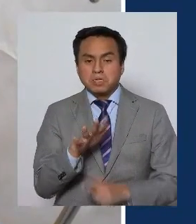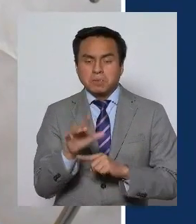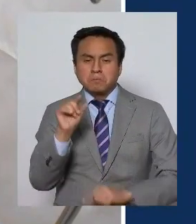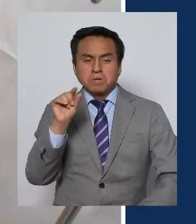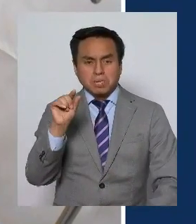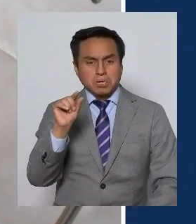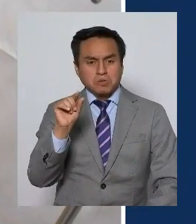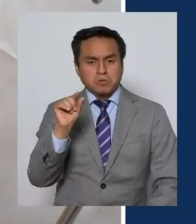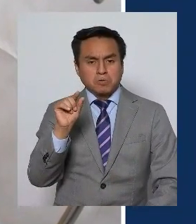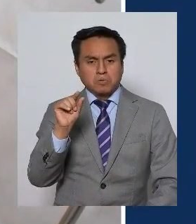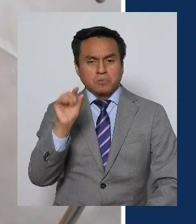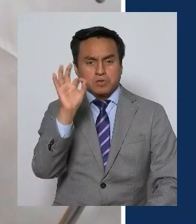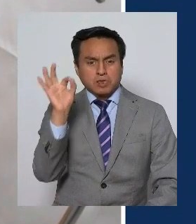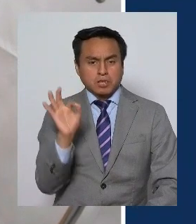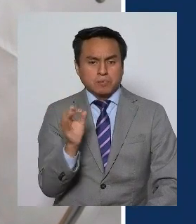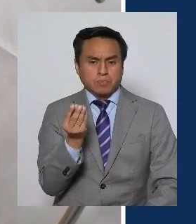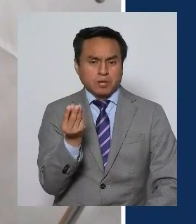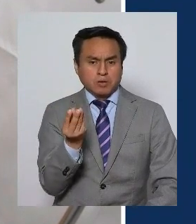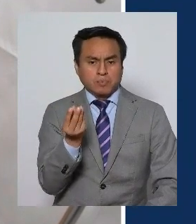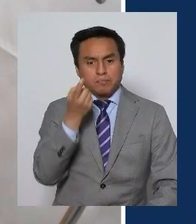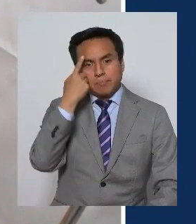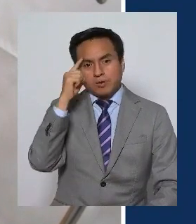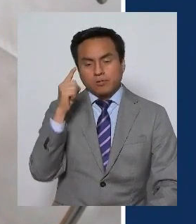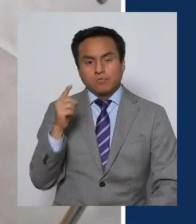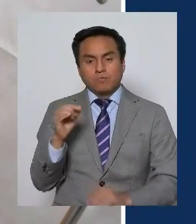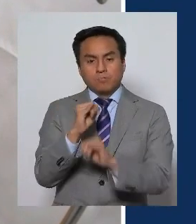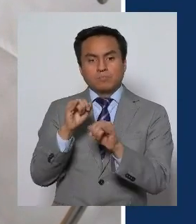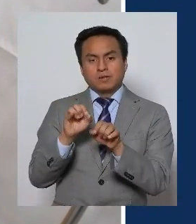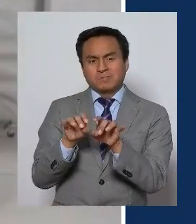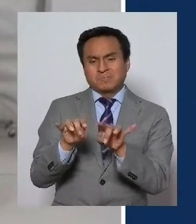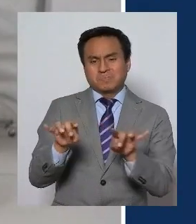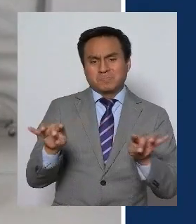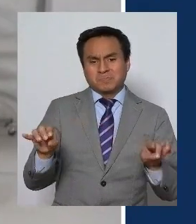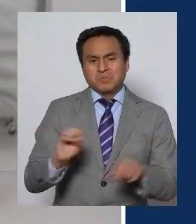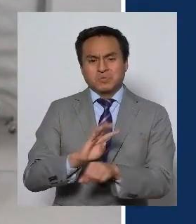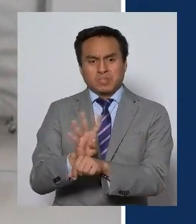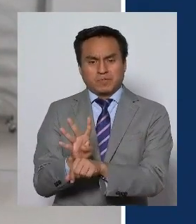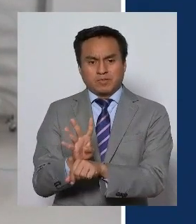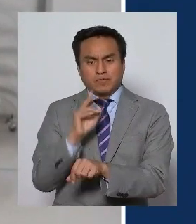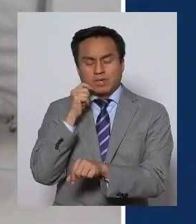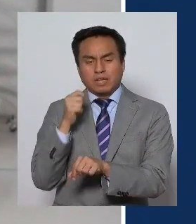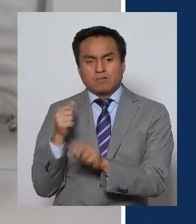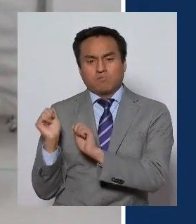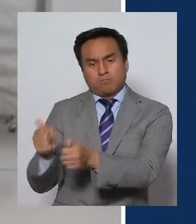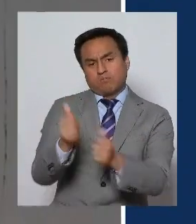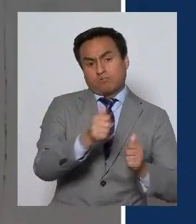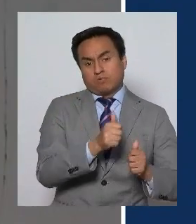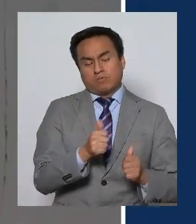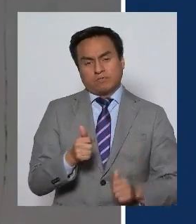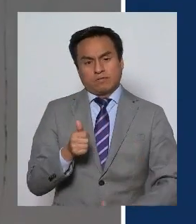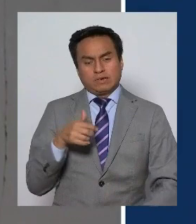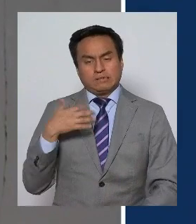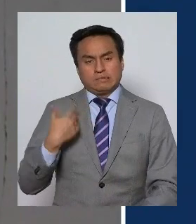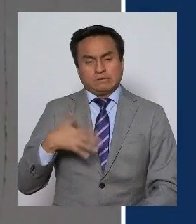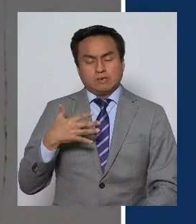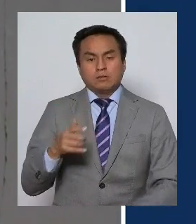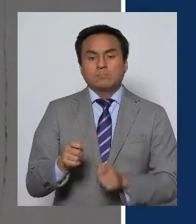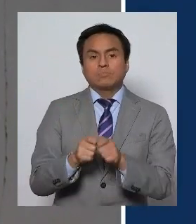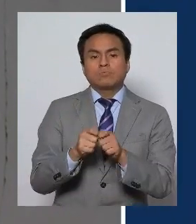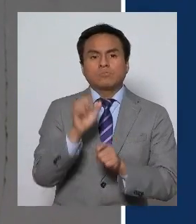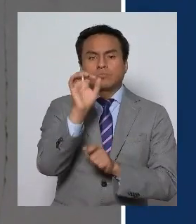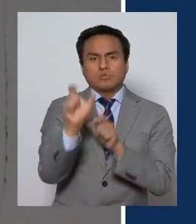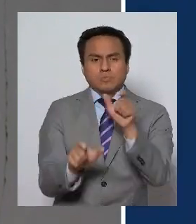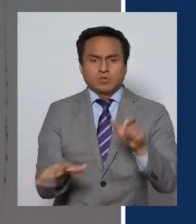pequeño, como sabemos, el comportamiento de la infección por coronavirus es bastante agresivo y una proporción importante